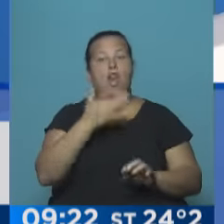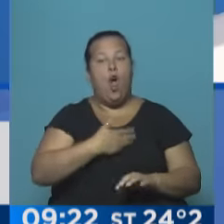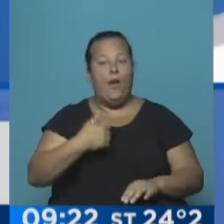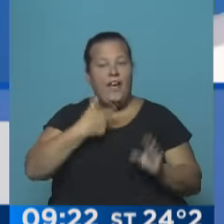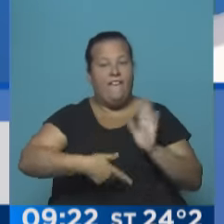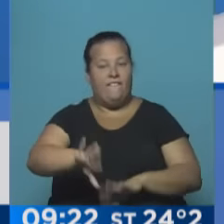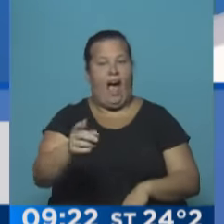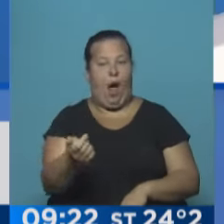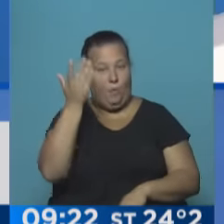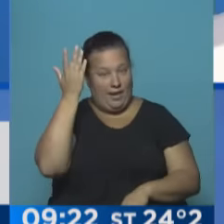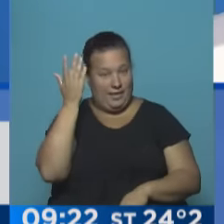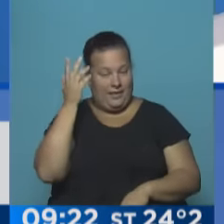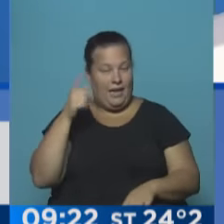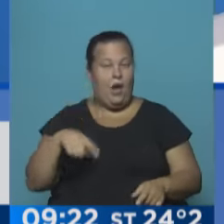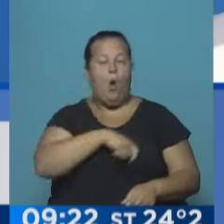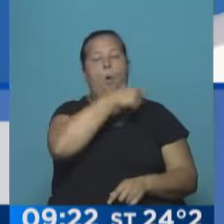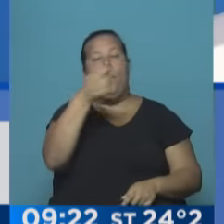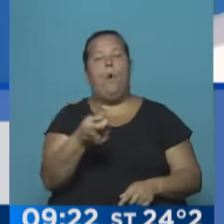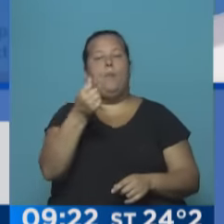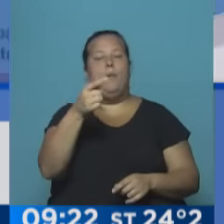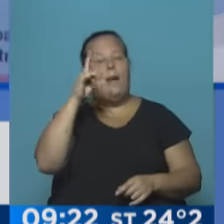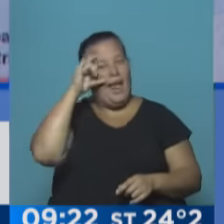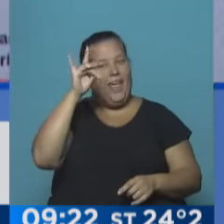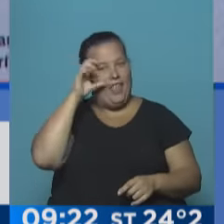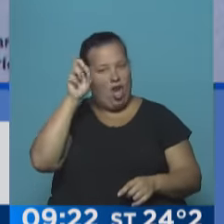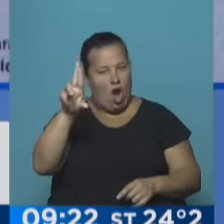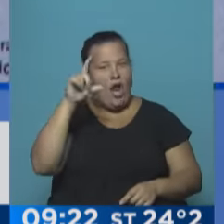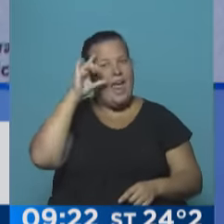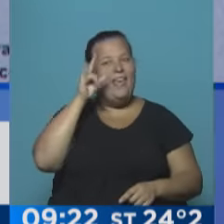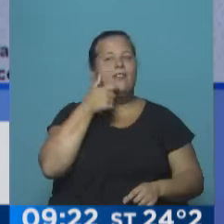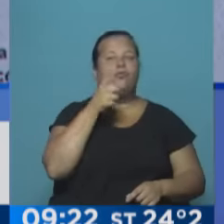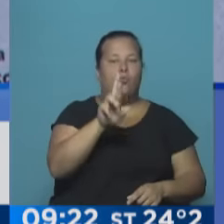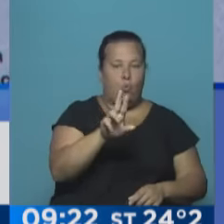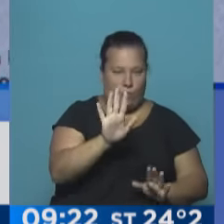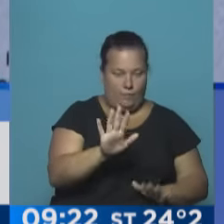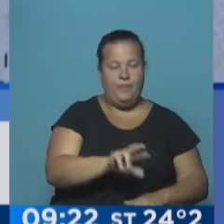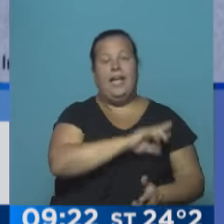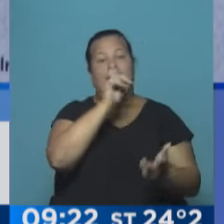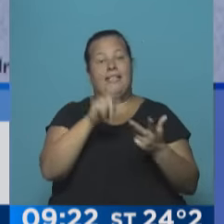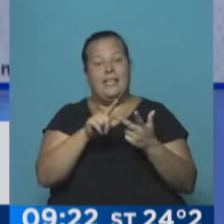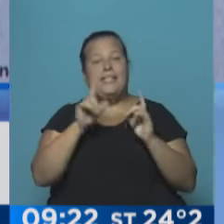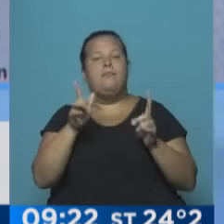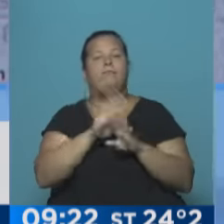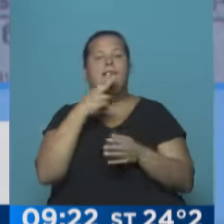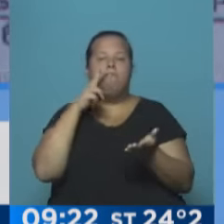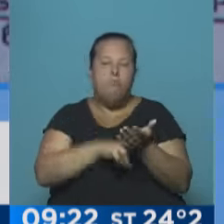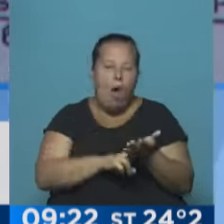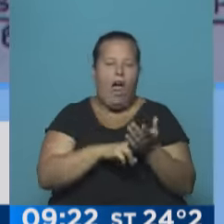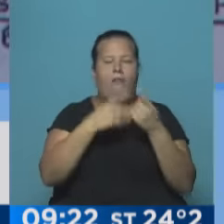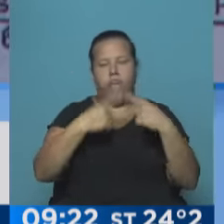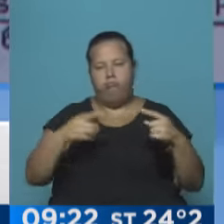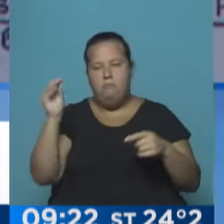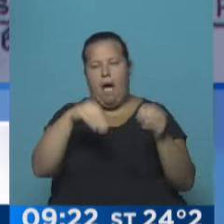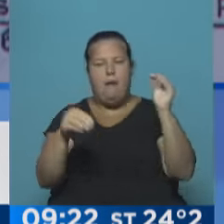que va a aumentar es decir la retribución que tienen por ejemplo de nor y de Sur Okay la tercera parte serían los impuestos y otros